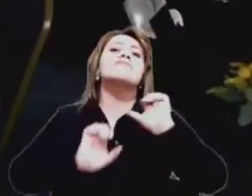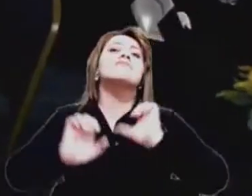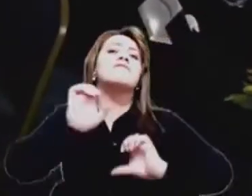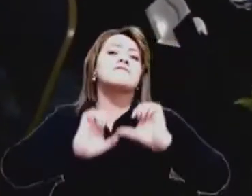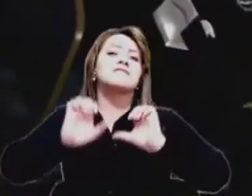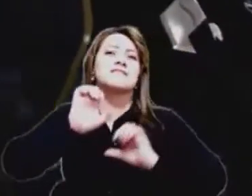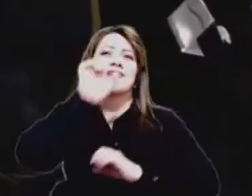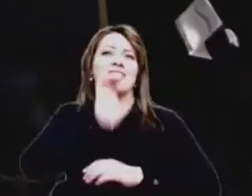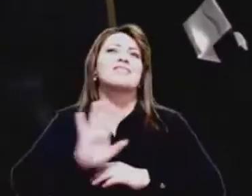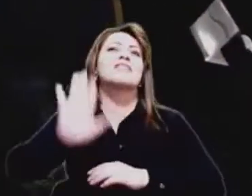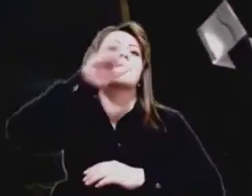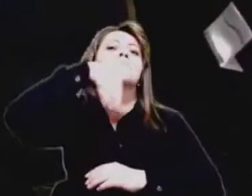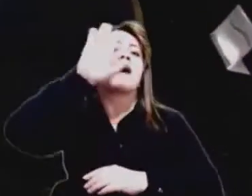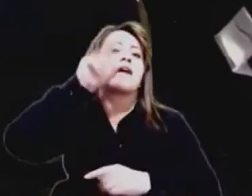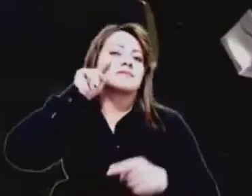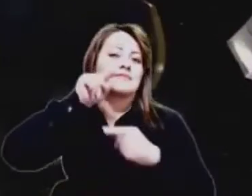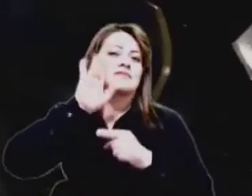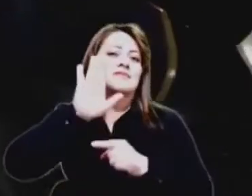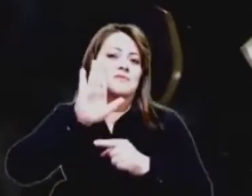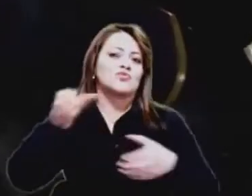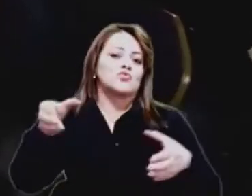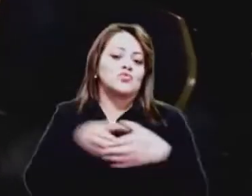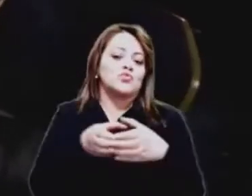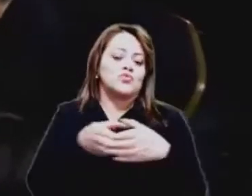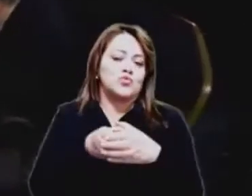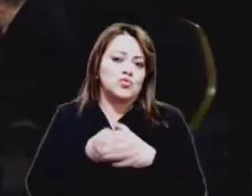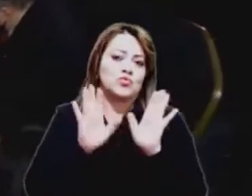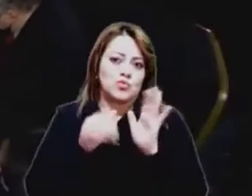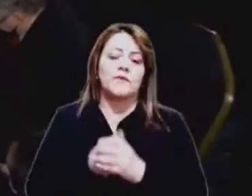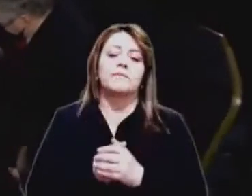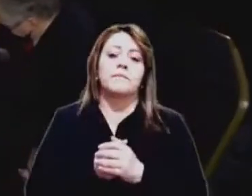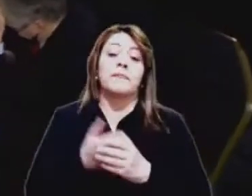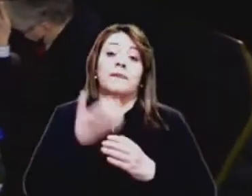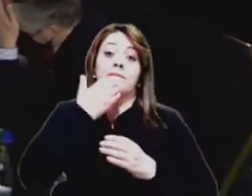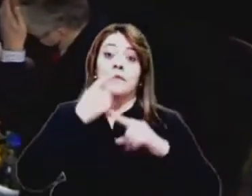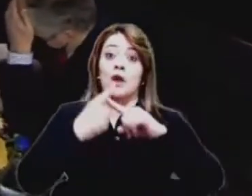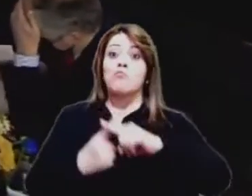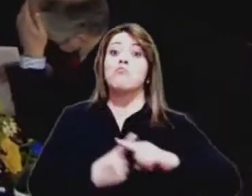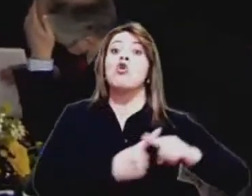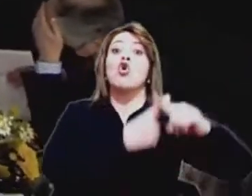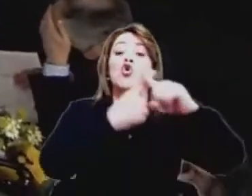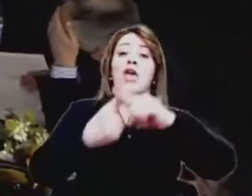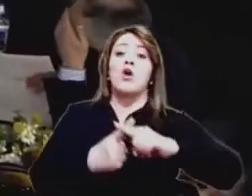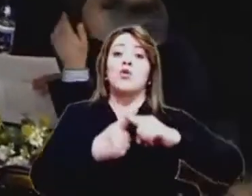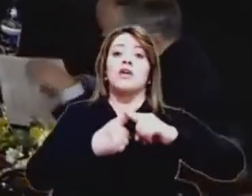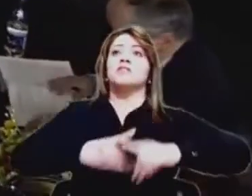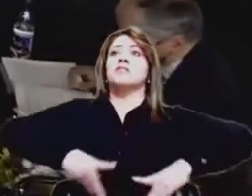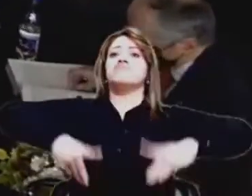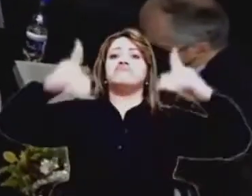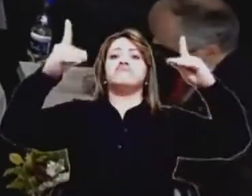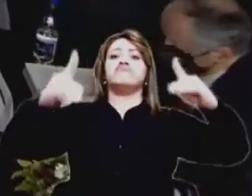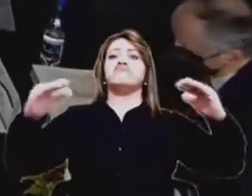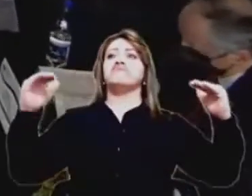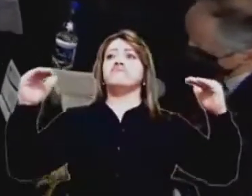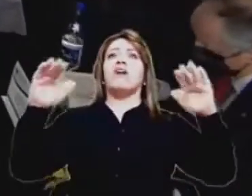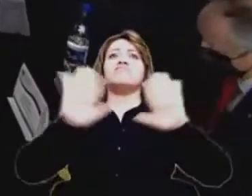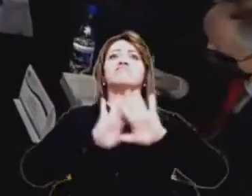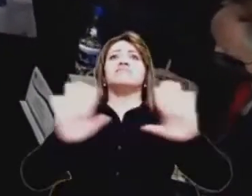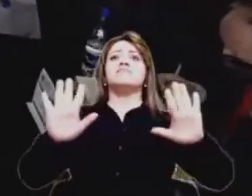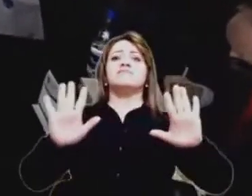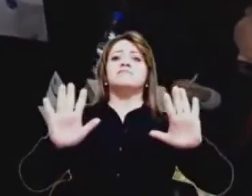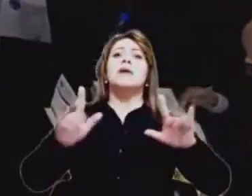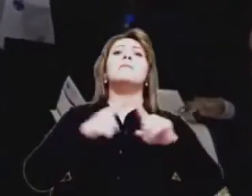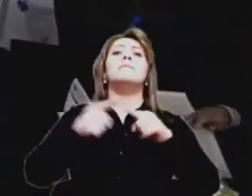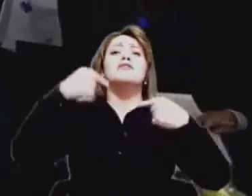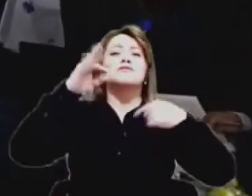nosotros no somos no somos neutrales como en la procuraduría general de la nación nosotros siempre vamos a estar del lado de la nación del